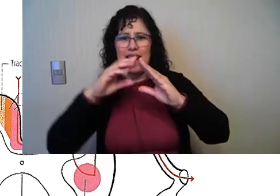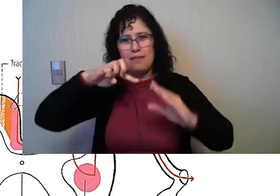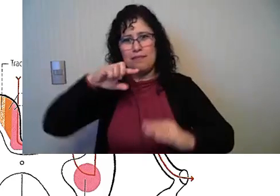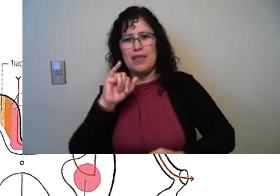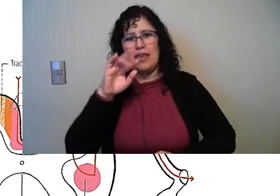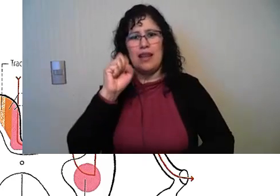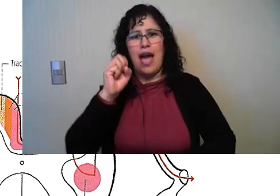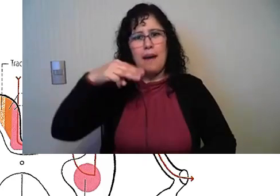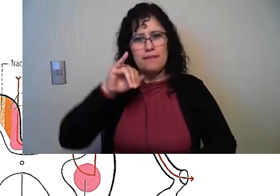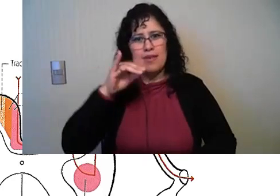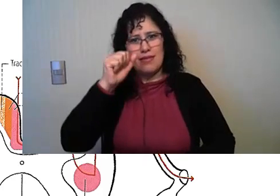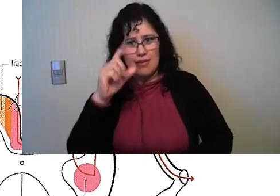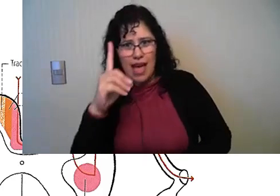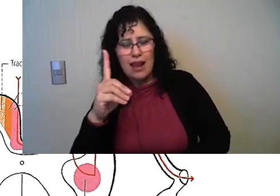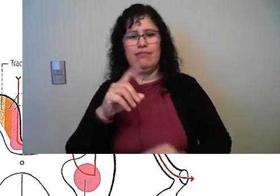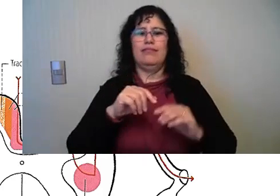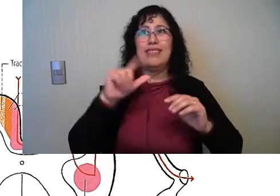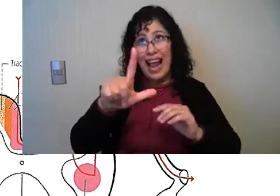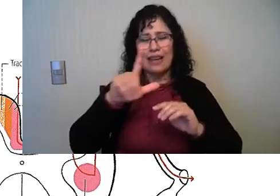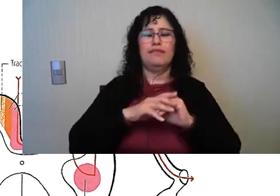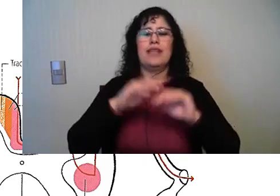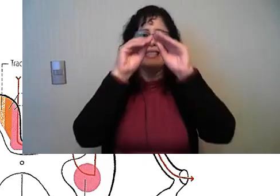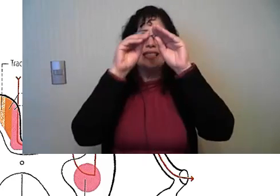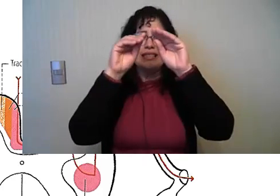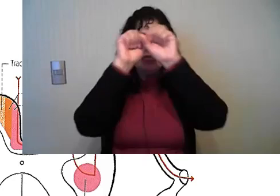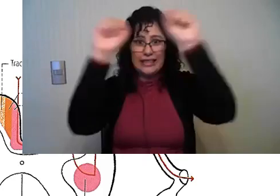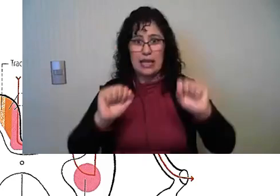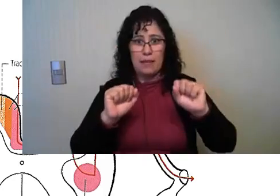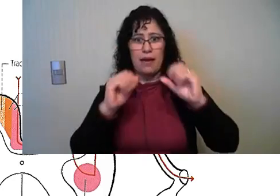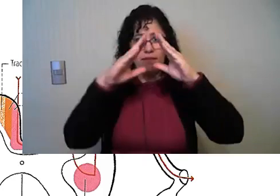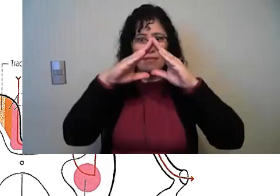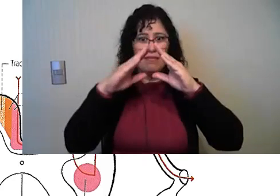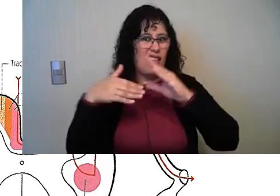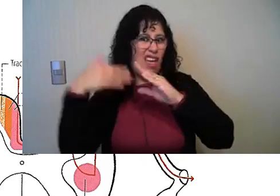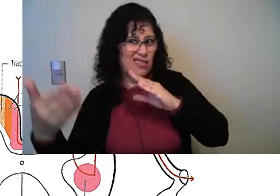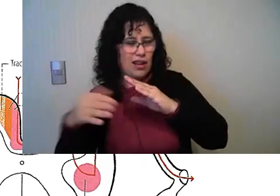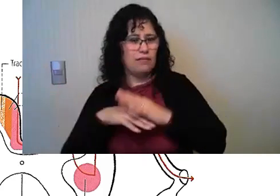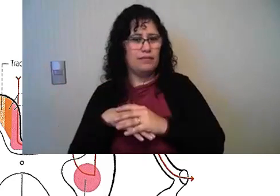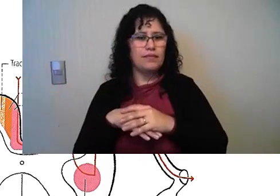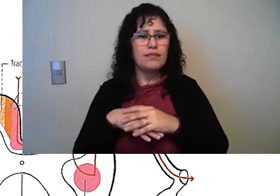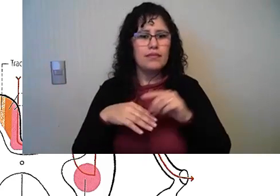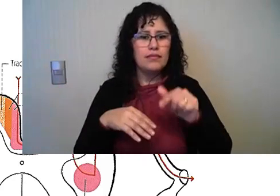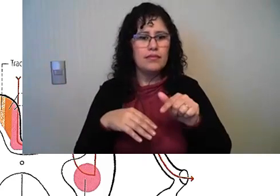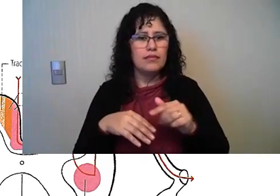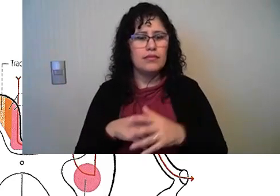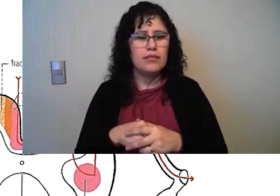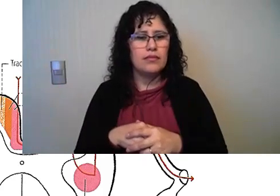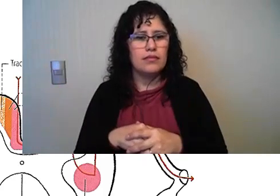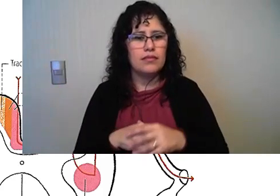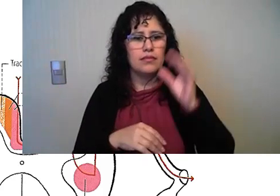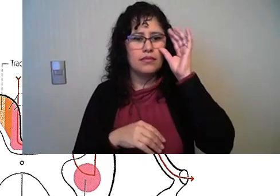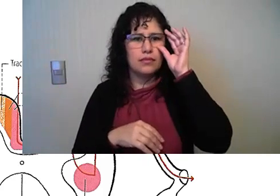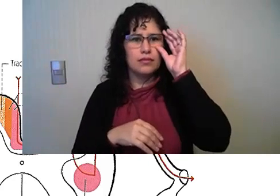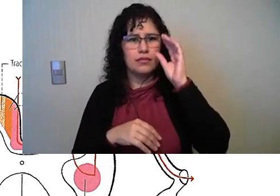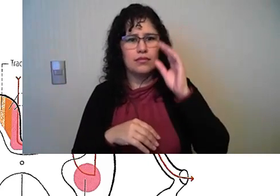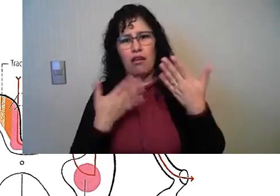El sistema extrapiramidal son, por ejemplo, el tracto rubroespinal, el vestíbulo espinal, el oligoespinal. Y podríamos